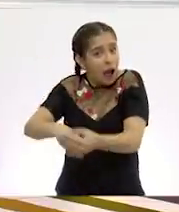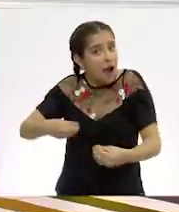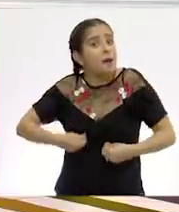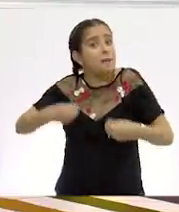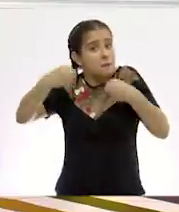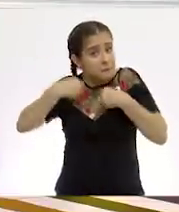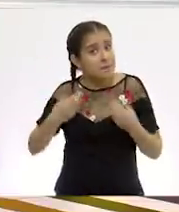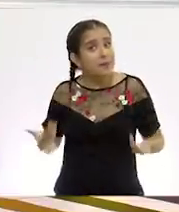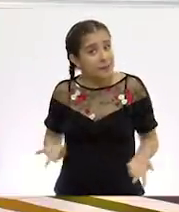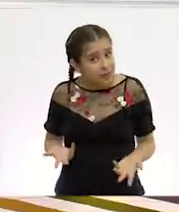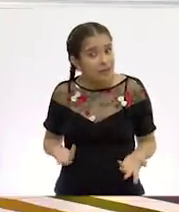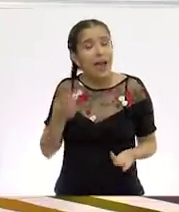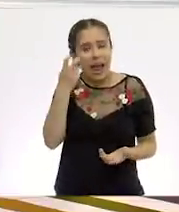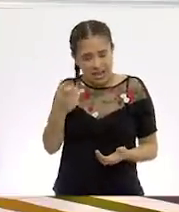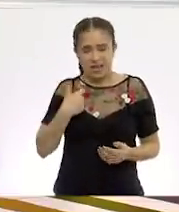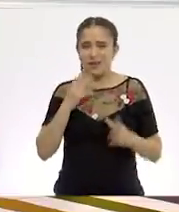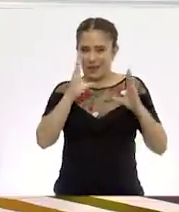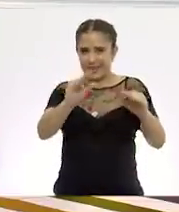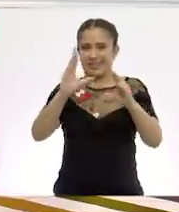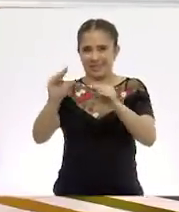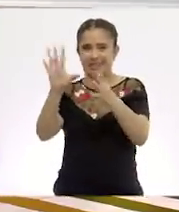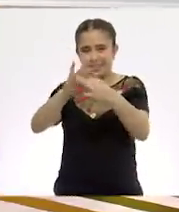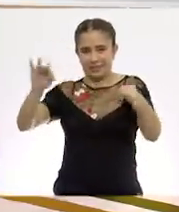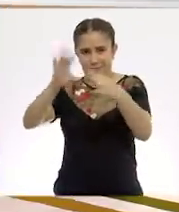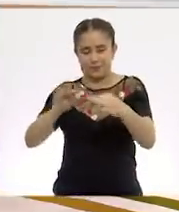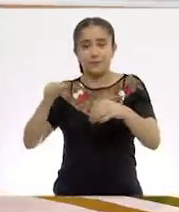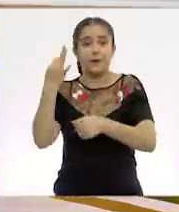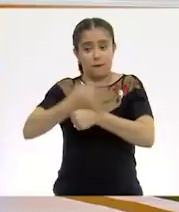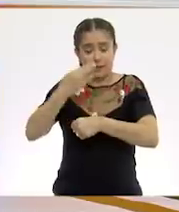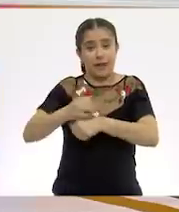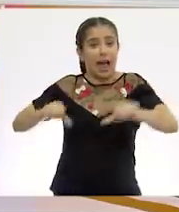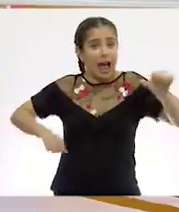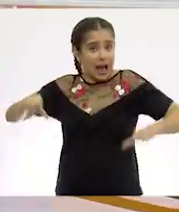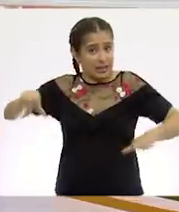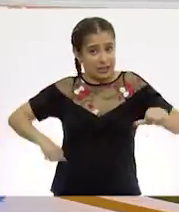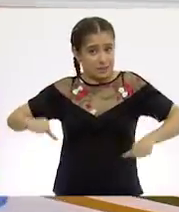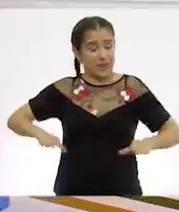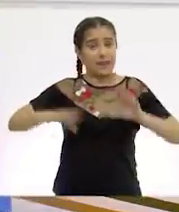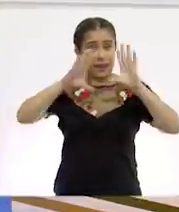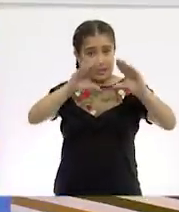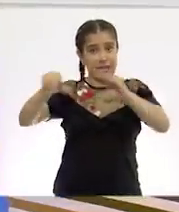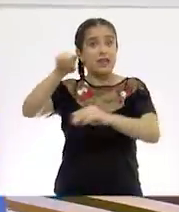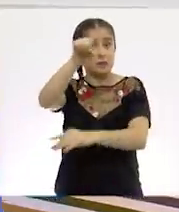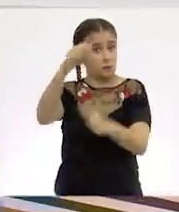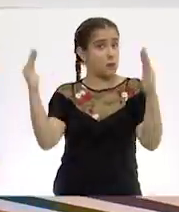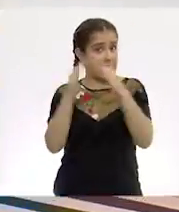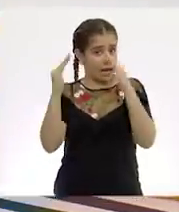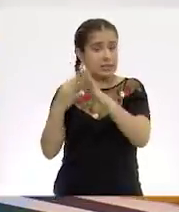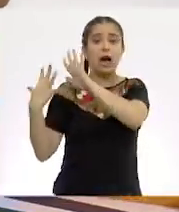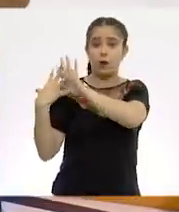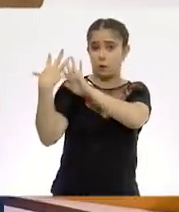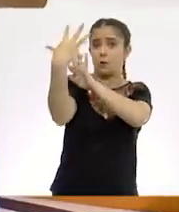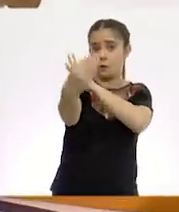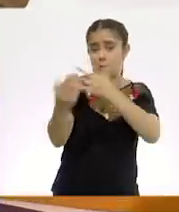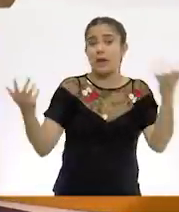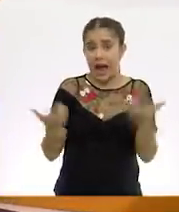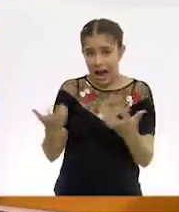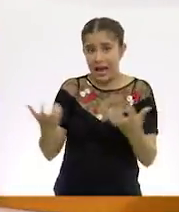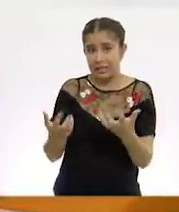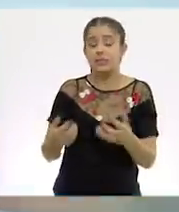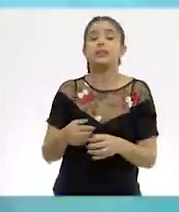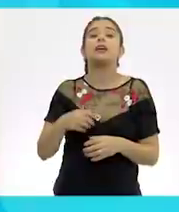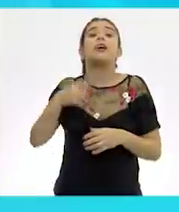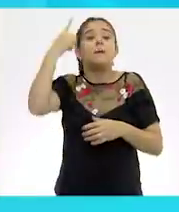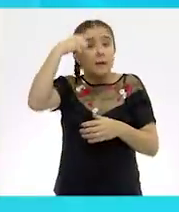ver qué pasa con ellas. Con las actividades que vamos a realizar, ustedes en casa van a poder contestar la